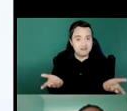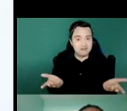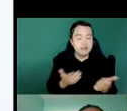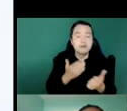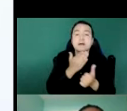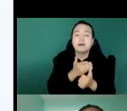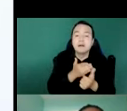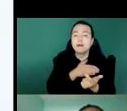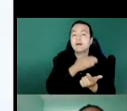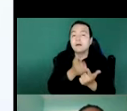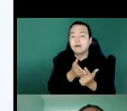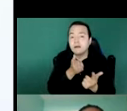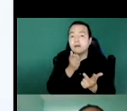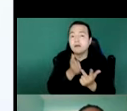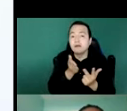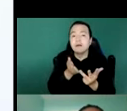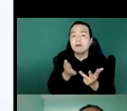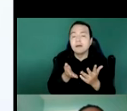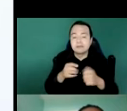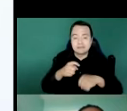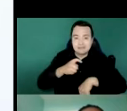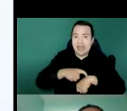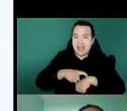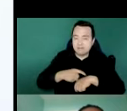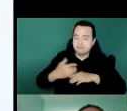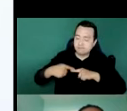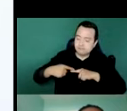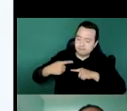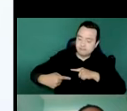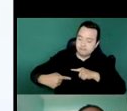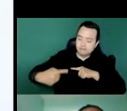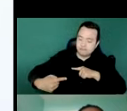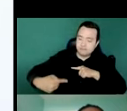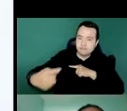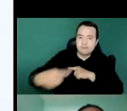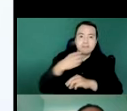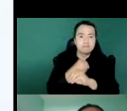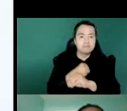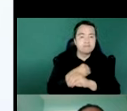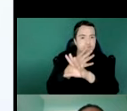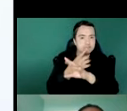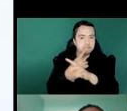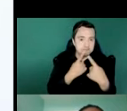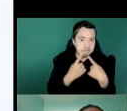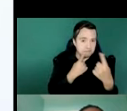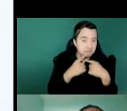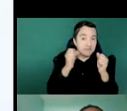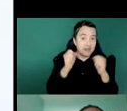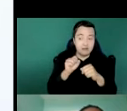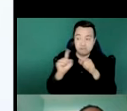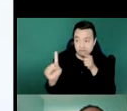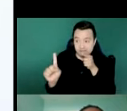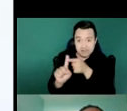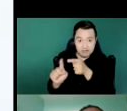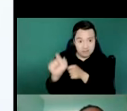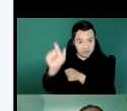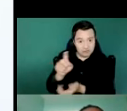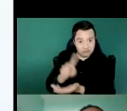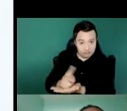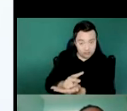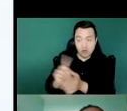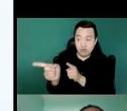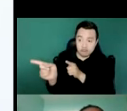en forma habitual, la telemedicina, ya sea directamente con el paciente o con un médico al lado